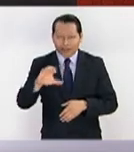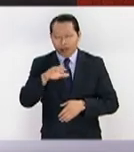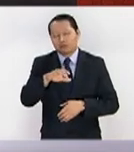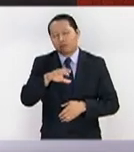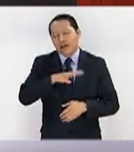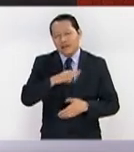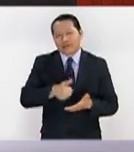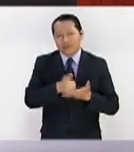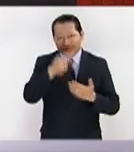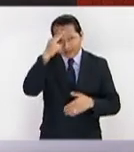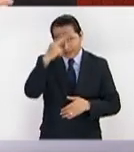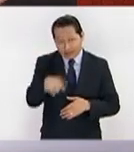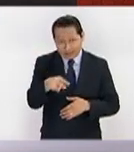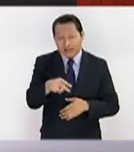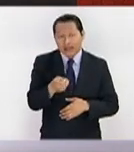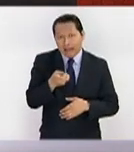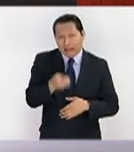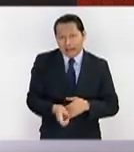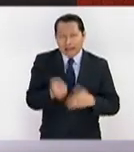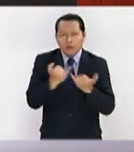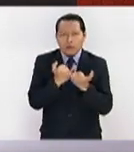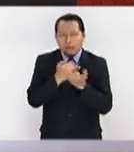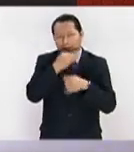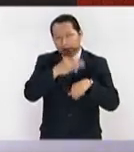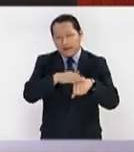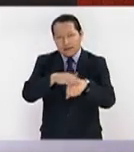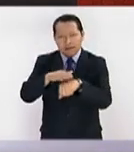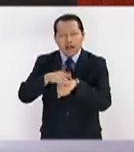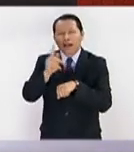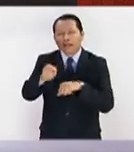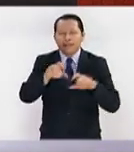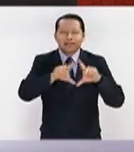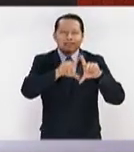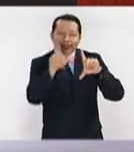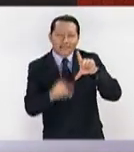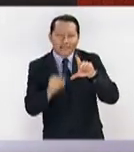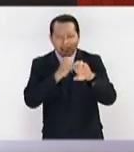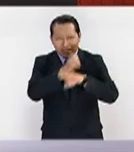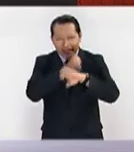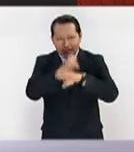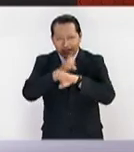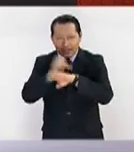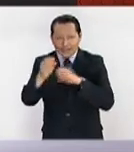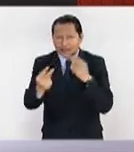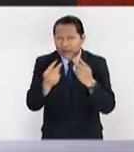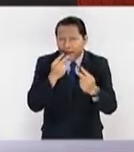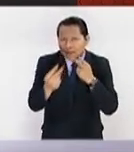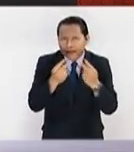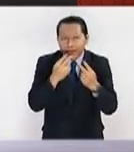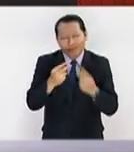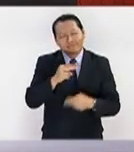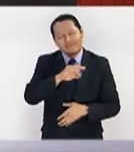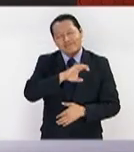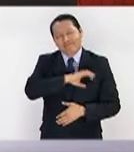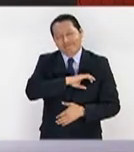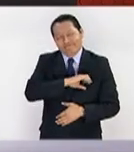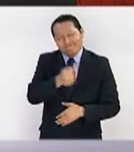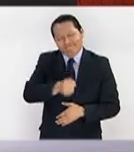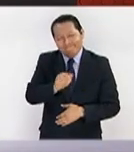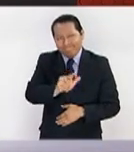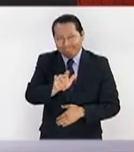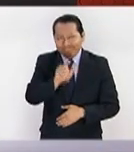en la capital del país. Desde aquí, como siempre, un saludo muy afectuoso a quienes nos están viendo en el interior de la